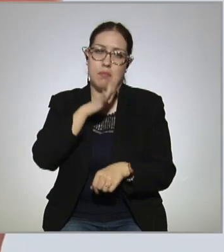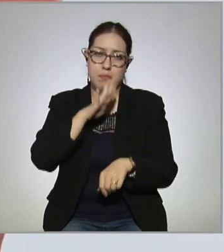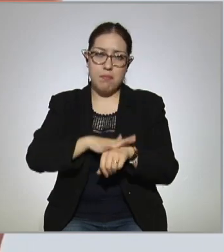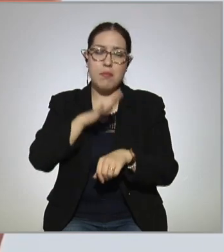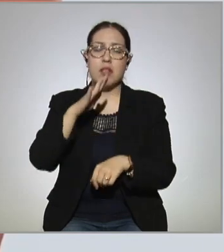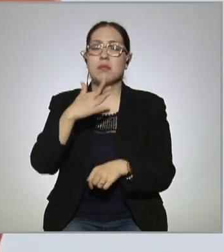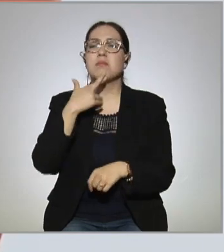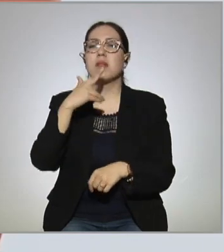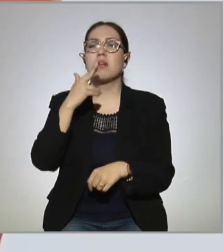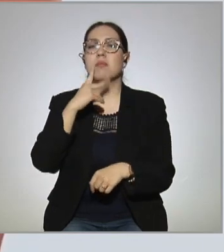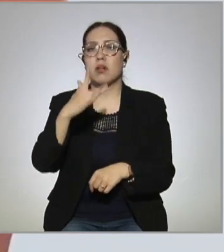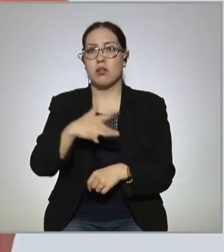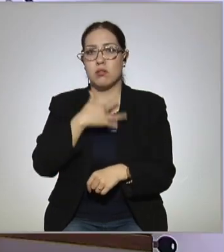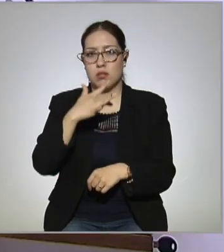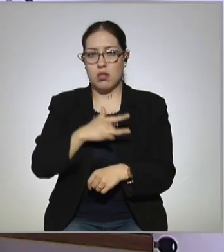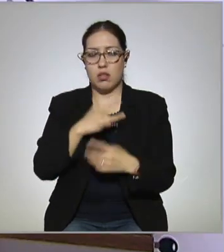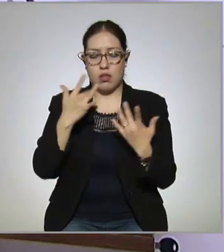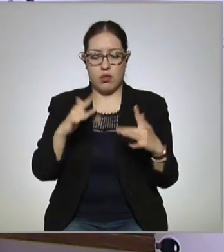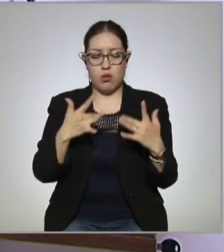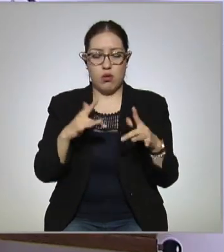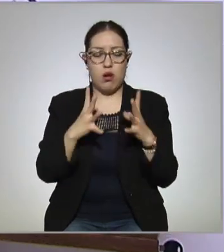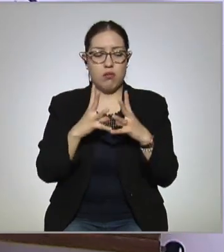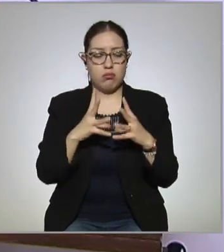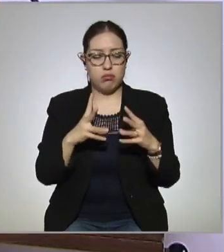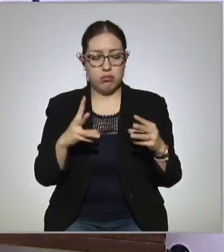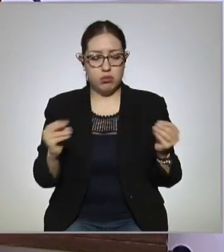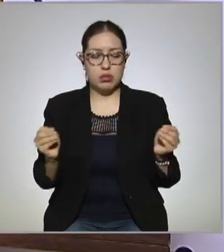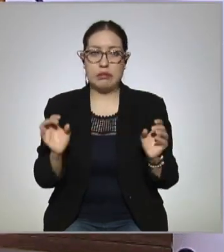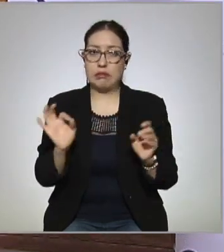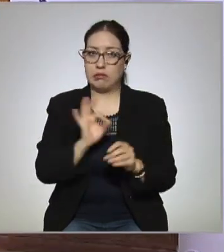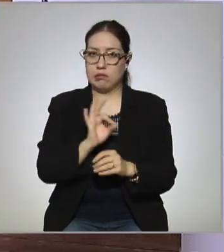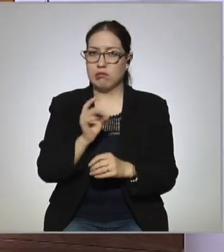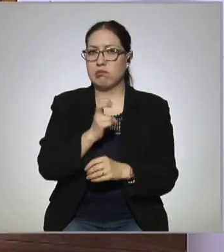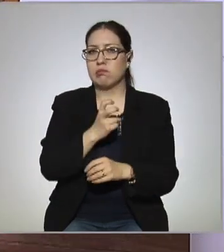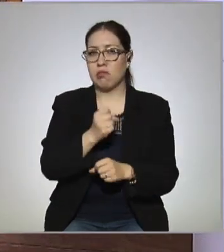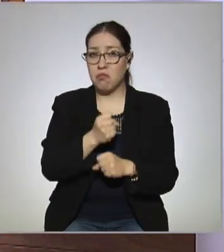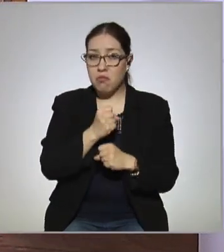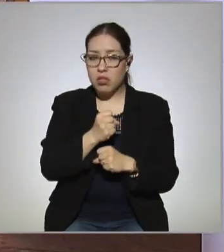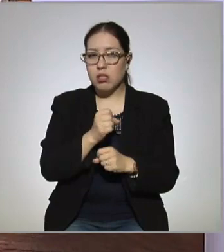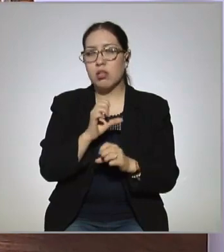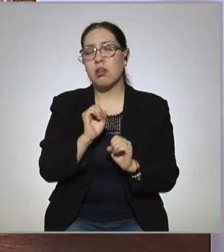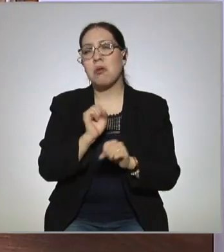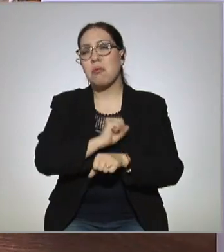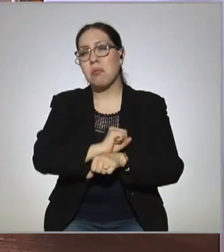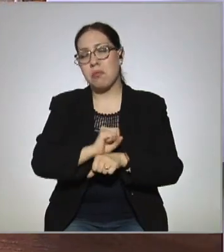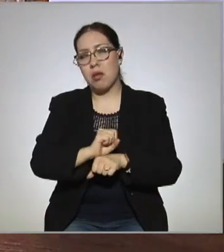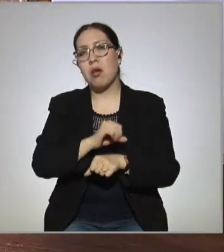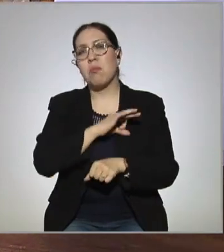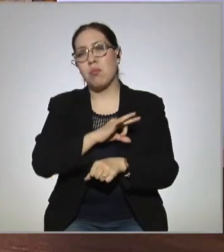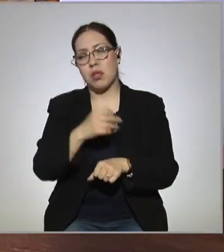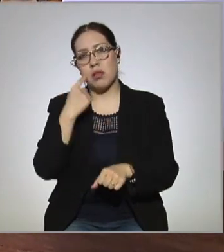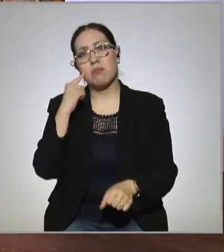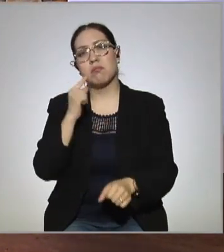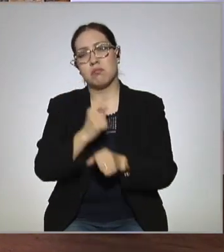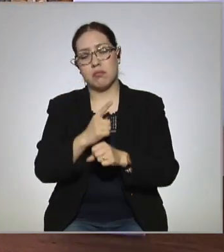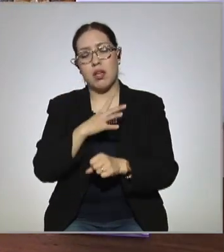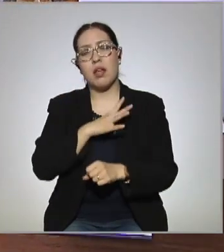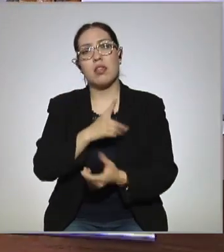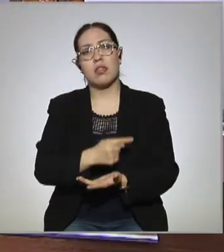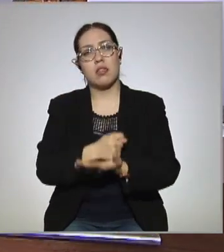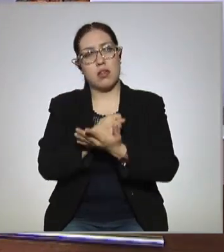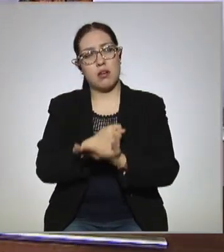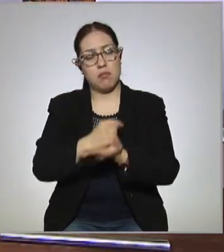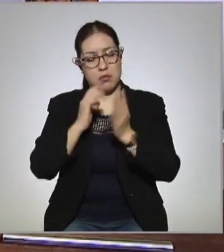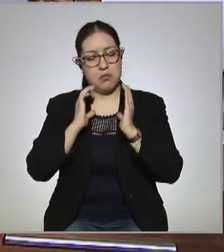los síntomas, suelen mejorar el dolor. En casos de una intensidad moderada de las molestias, podemos también indicar terapia física. La